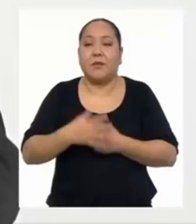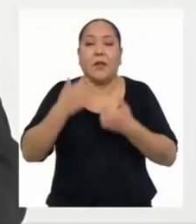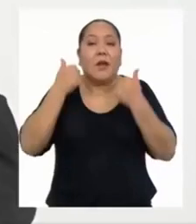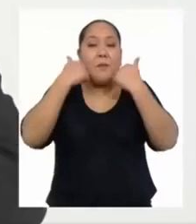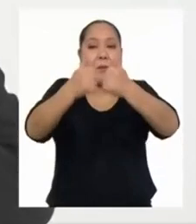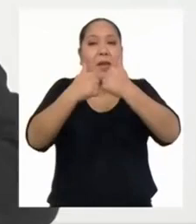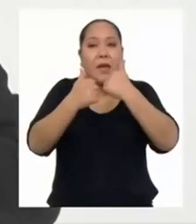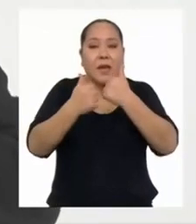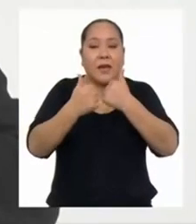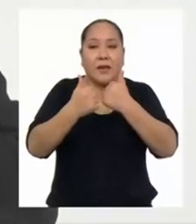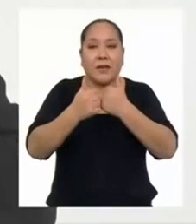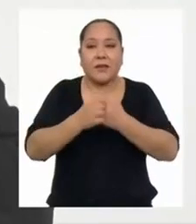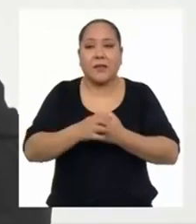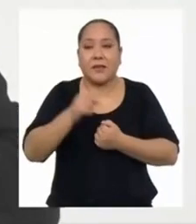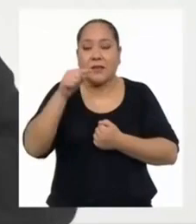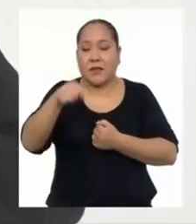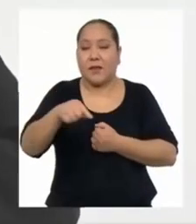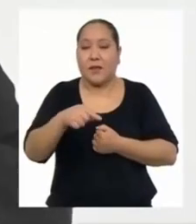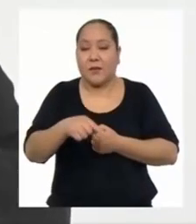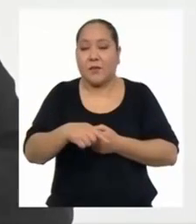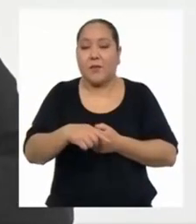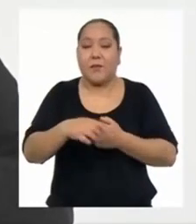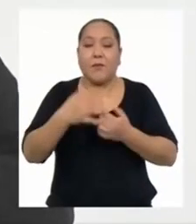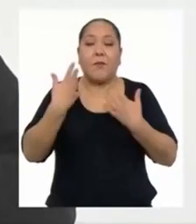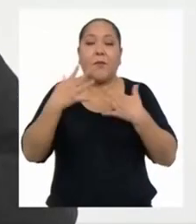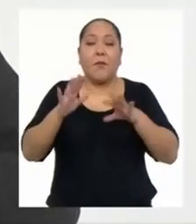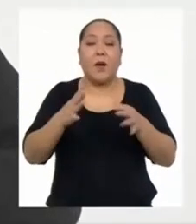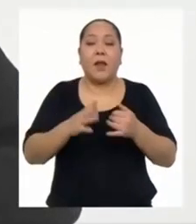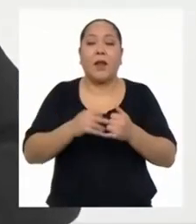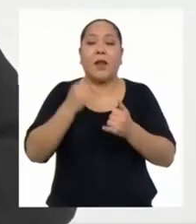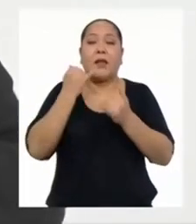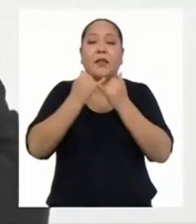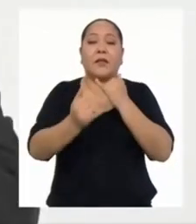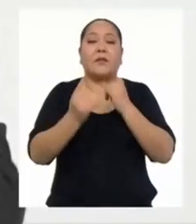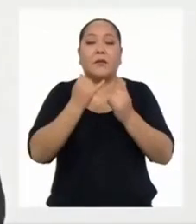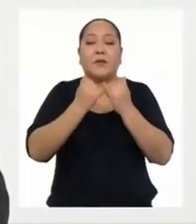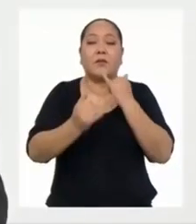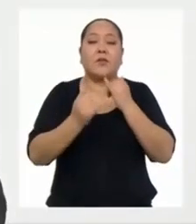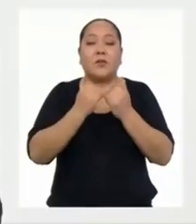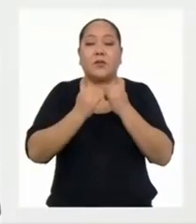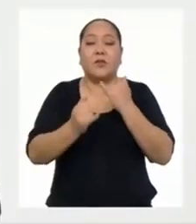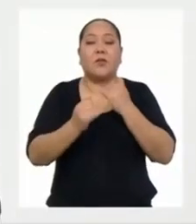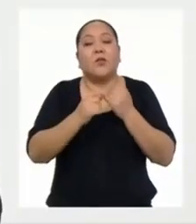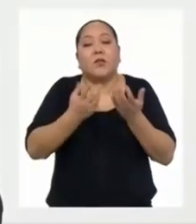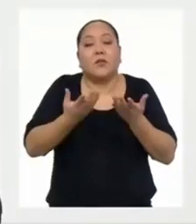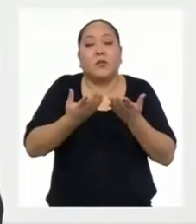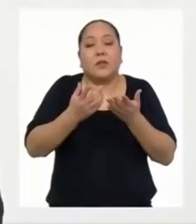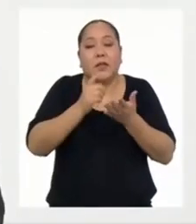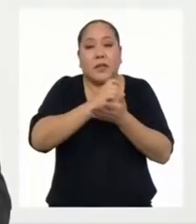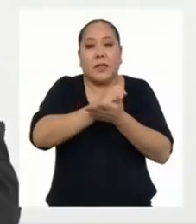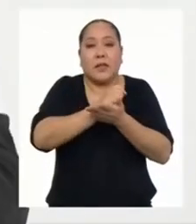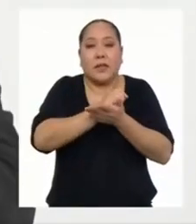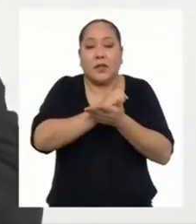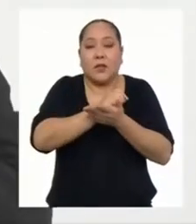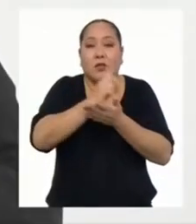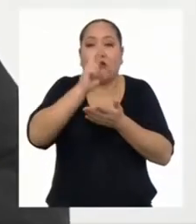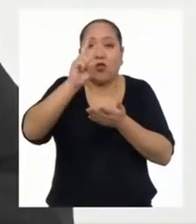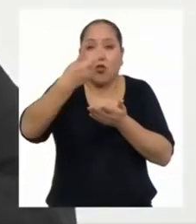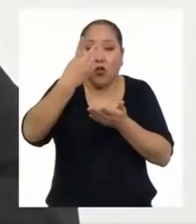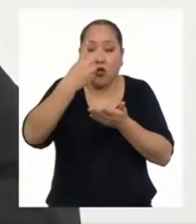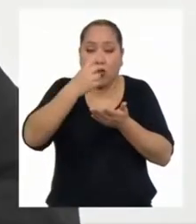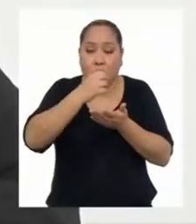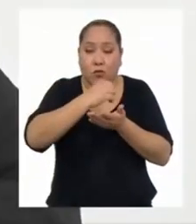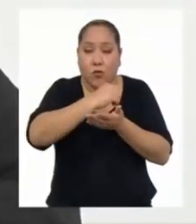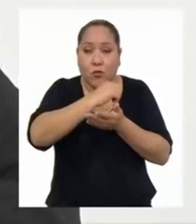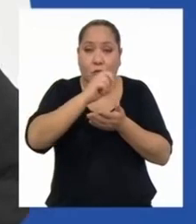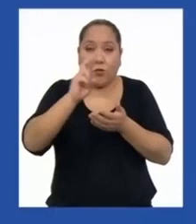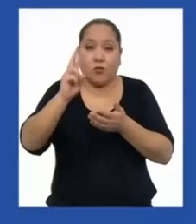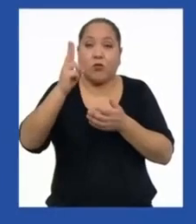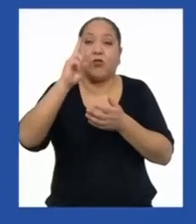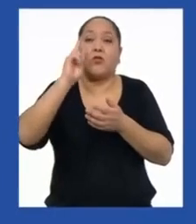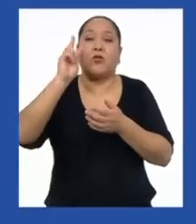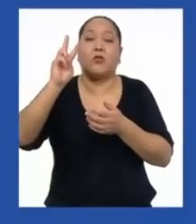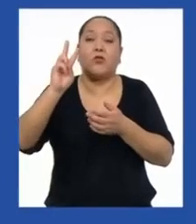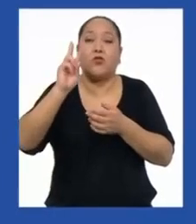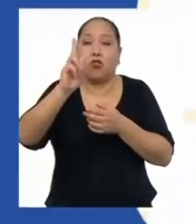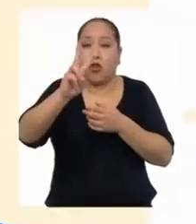¡Genial! Y para la conclusión de tu texto, en tus 2 últimos párrafos, ¿cuáles